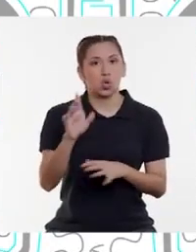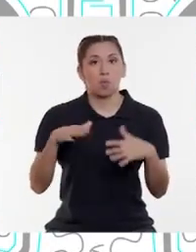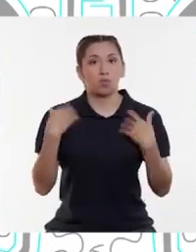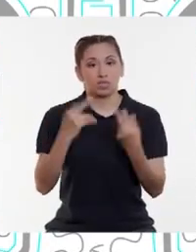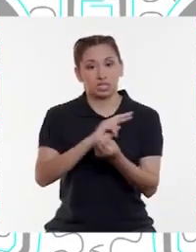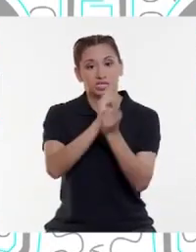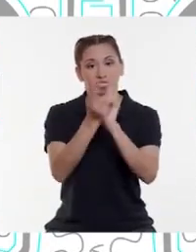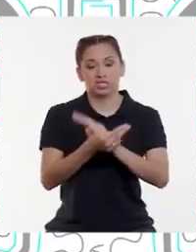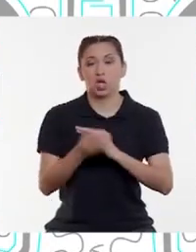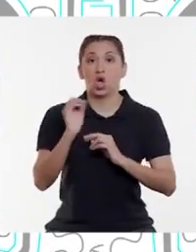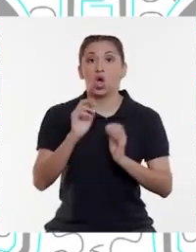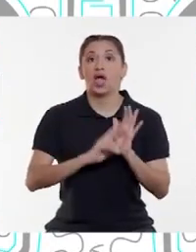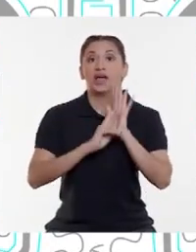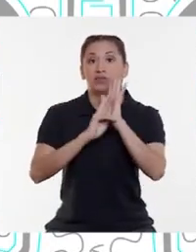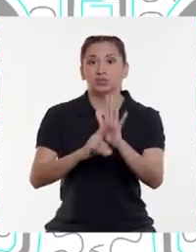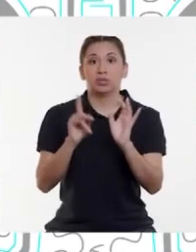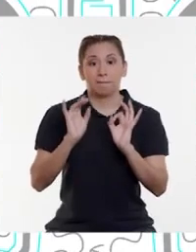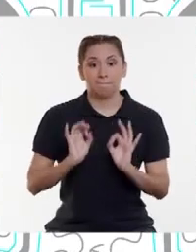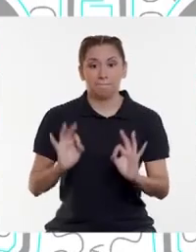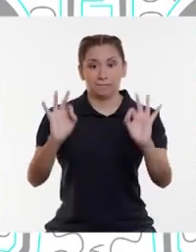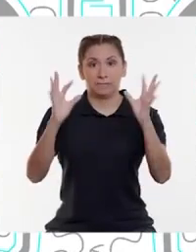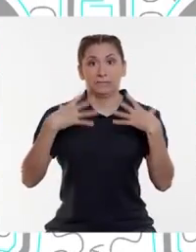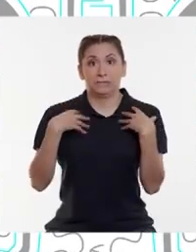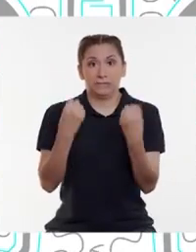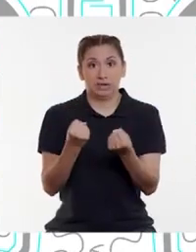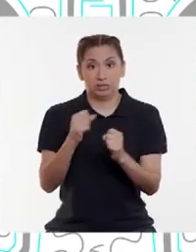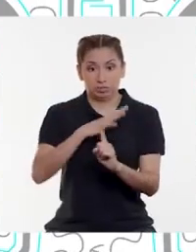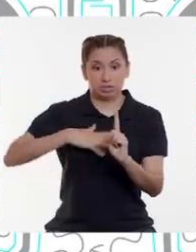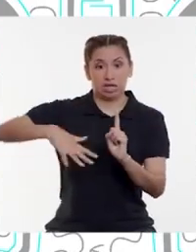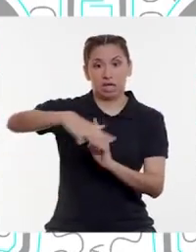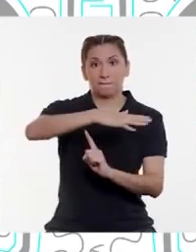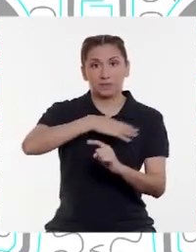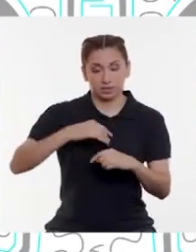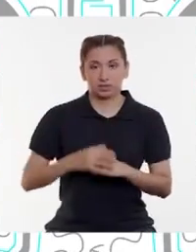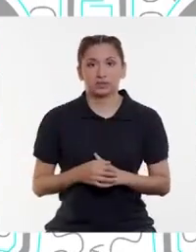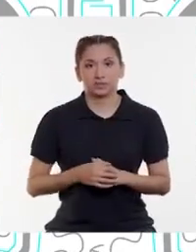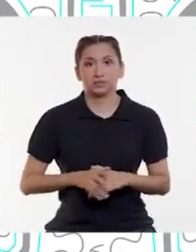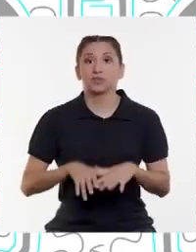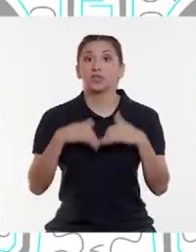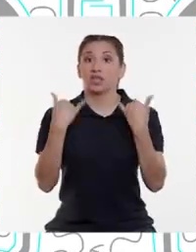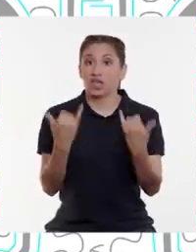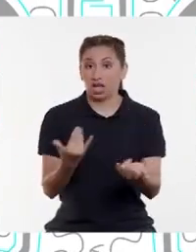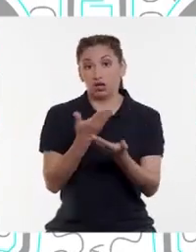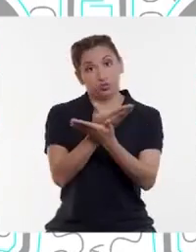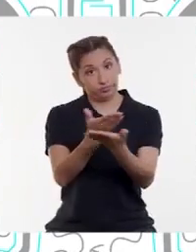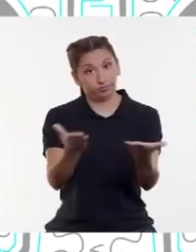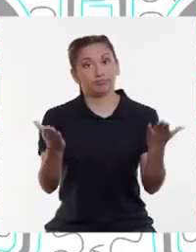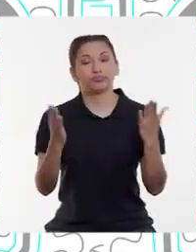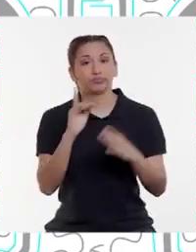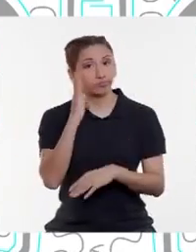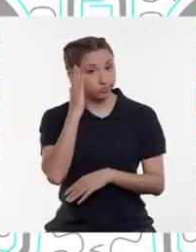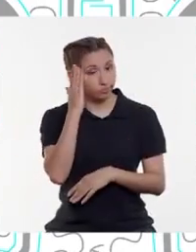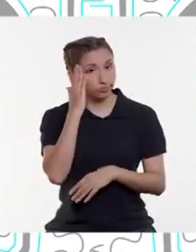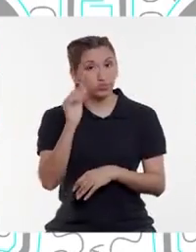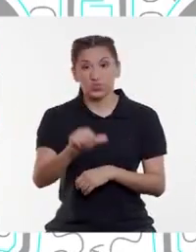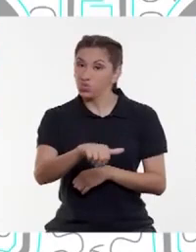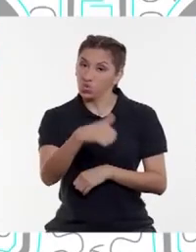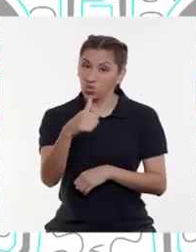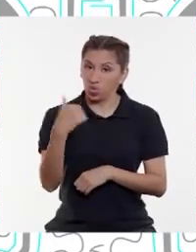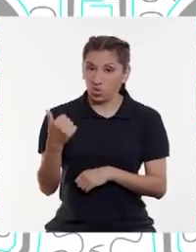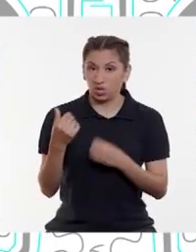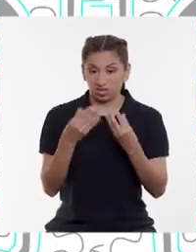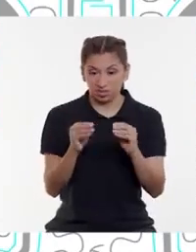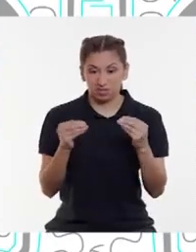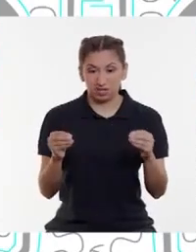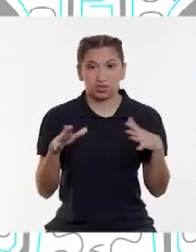se pueden reciclar o que representan un riesgo para la salud pública y el ambiente. ¿Ahora, chicas y chicos, saben que otro